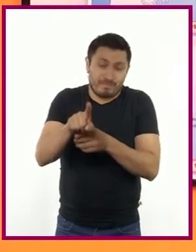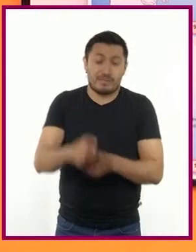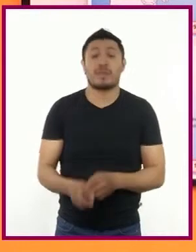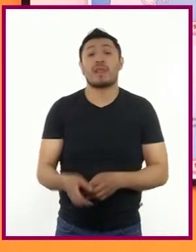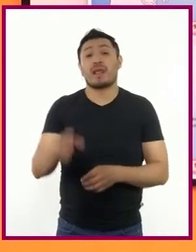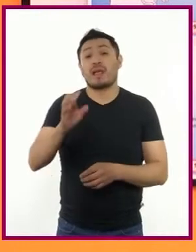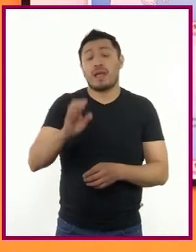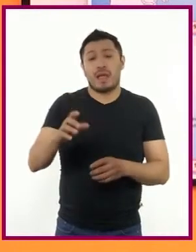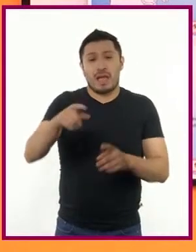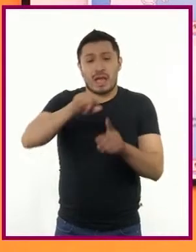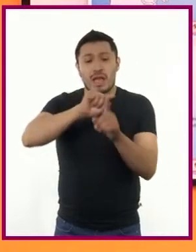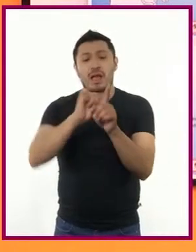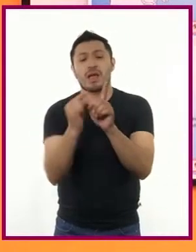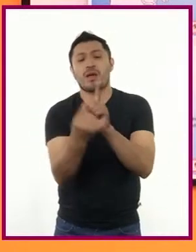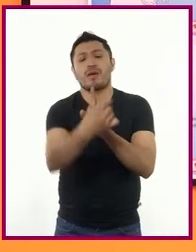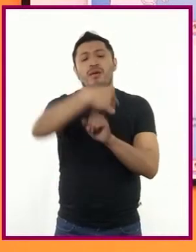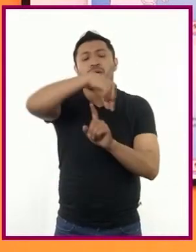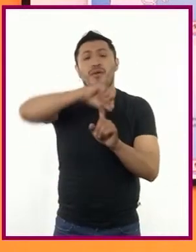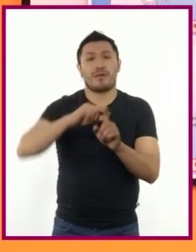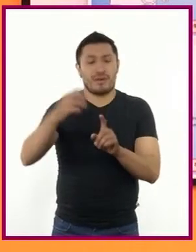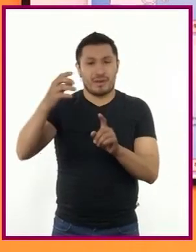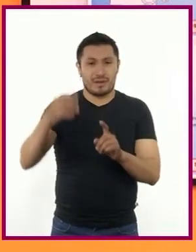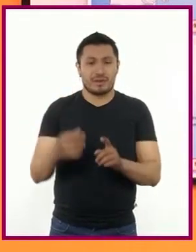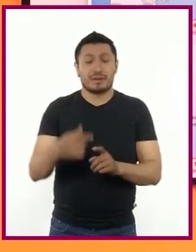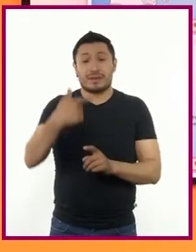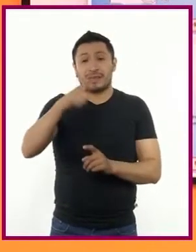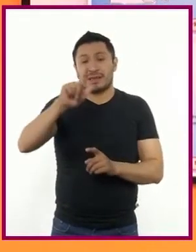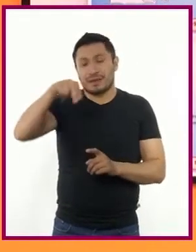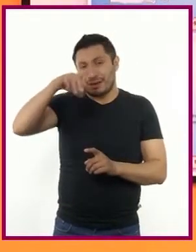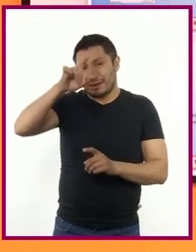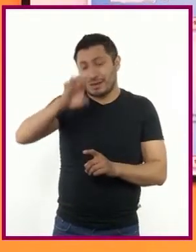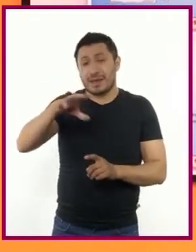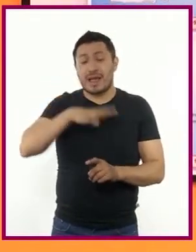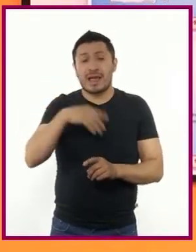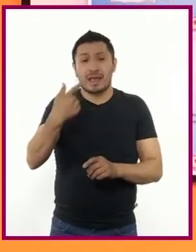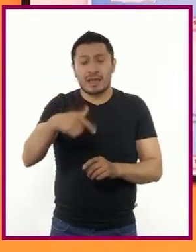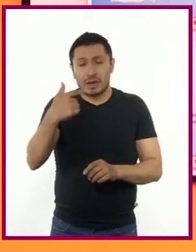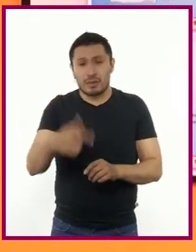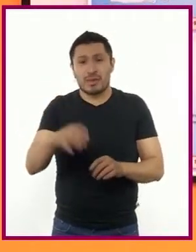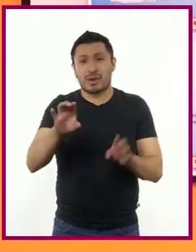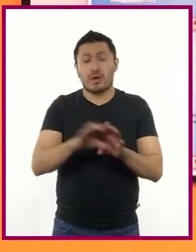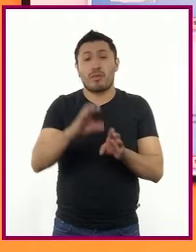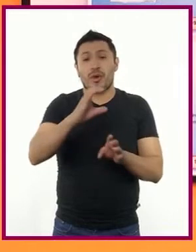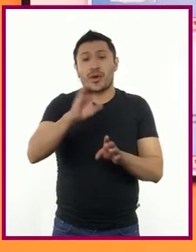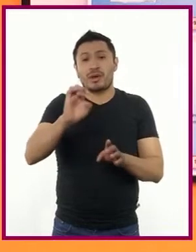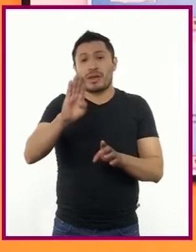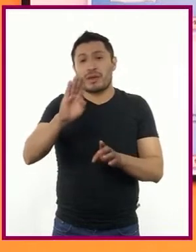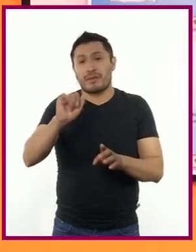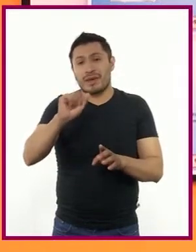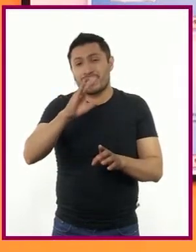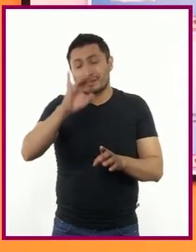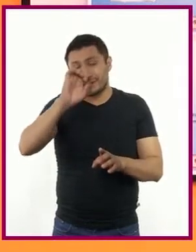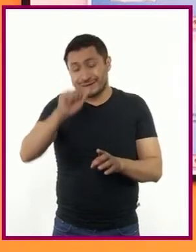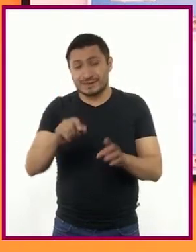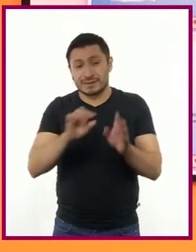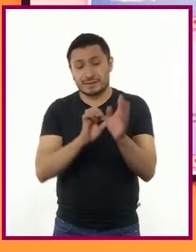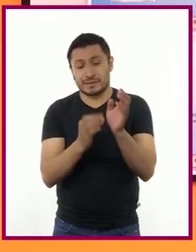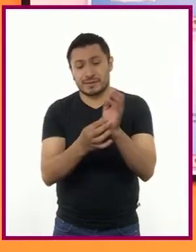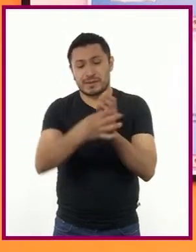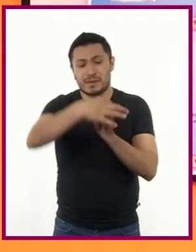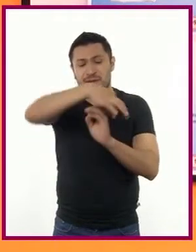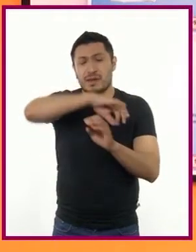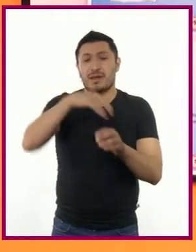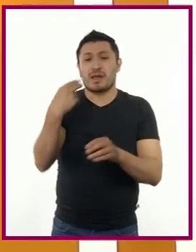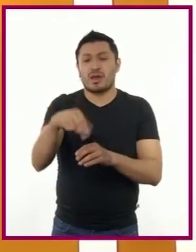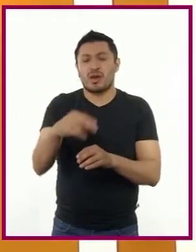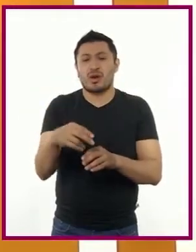que producen grasa o sebo para lubricar. Cuando no se tiene buena higiene, se acumula esta secreción y forma una especie